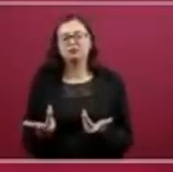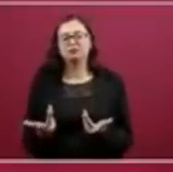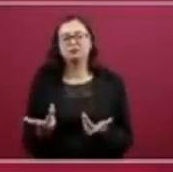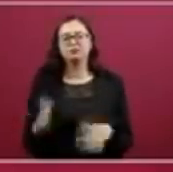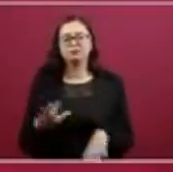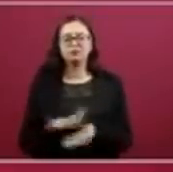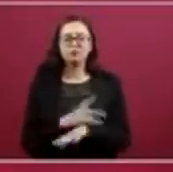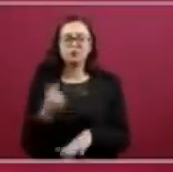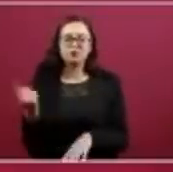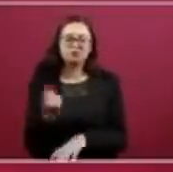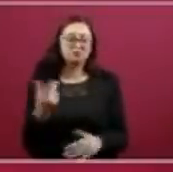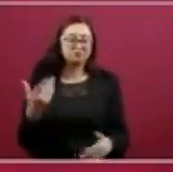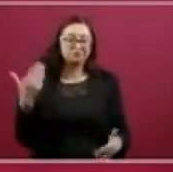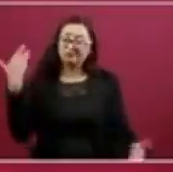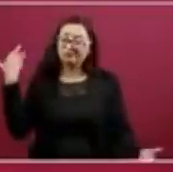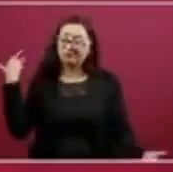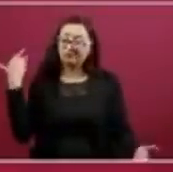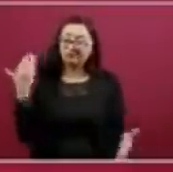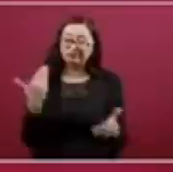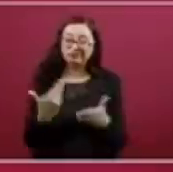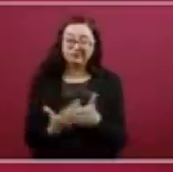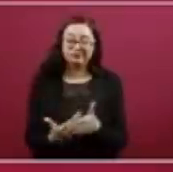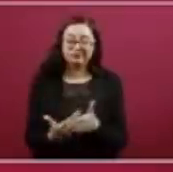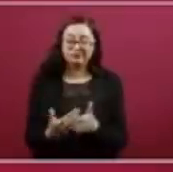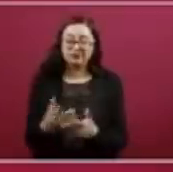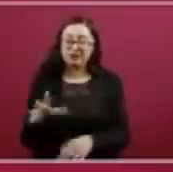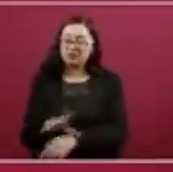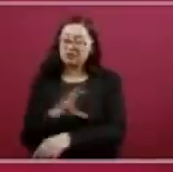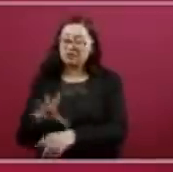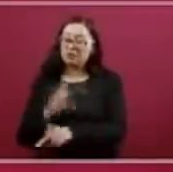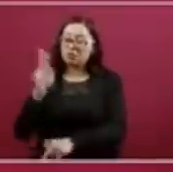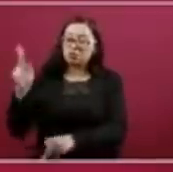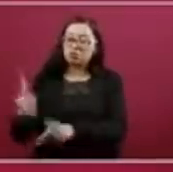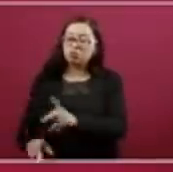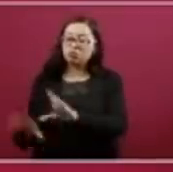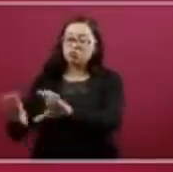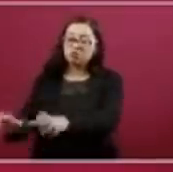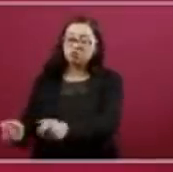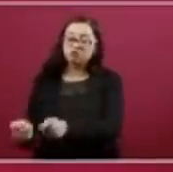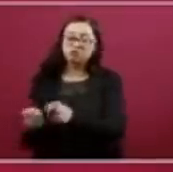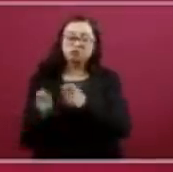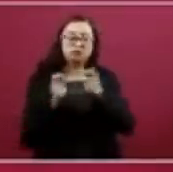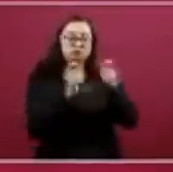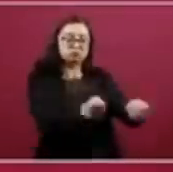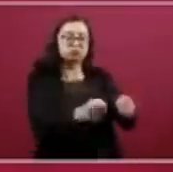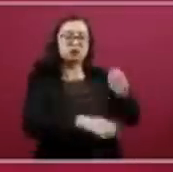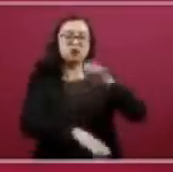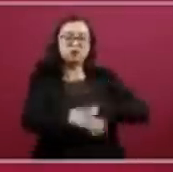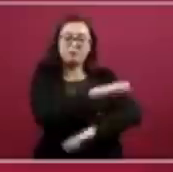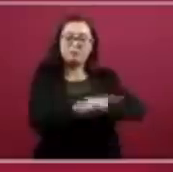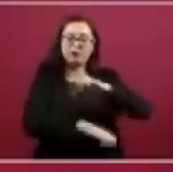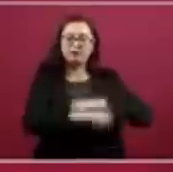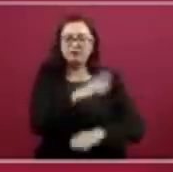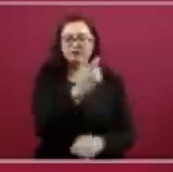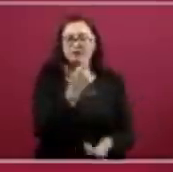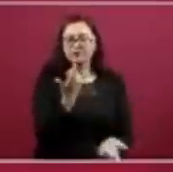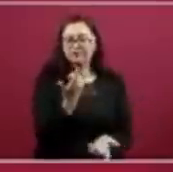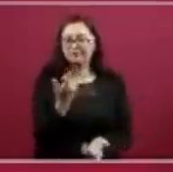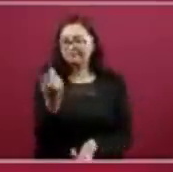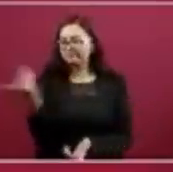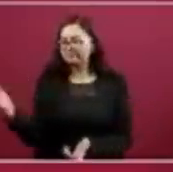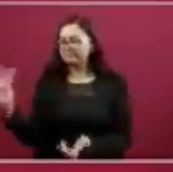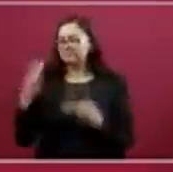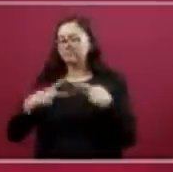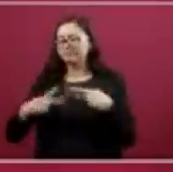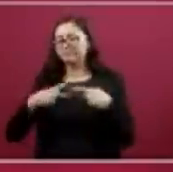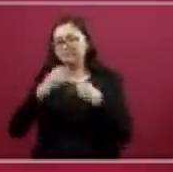se privatizó parte del sector eléctrico y es el consumidor el que paga las